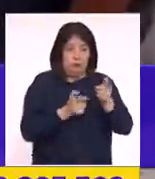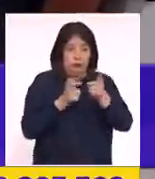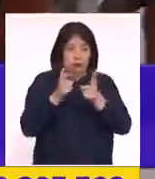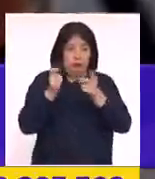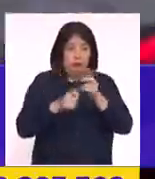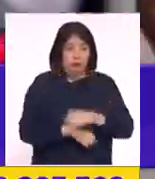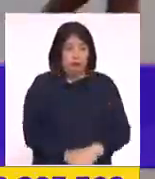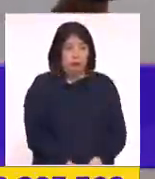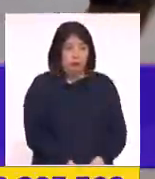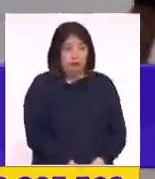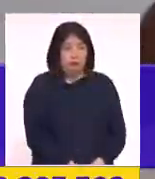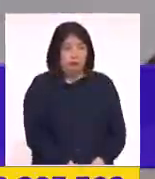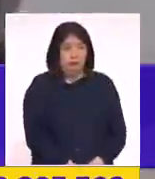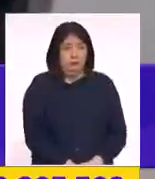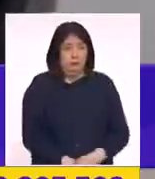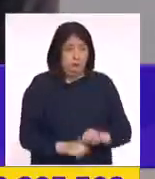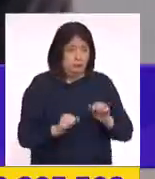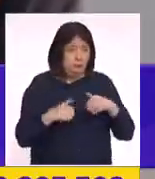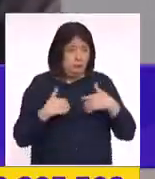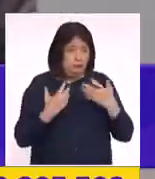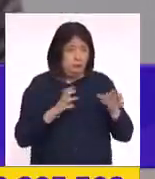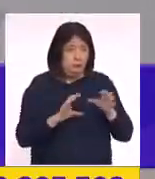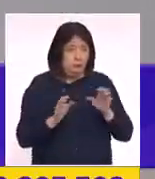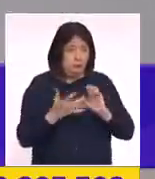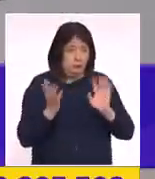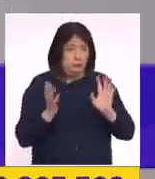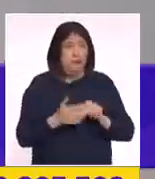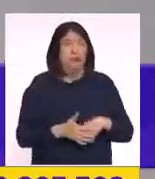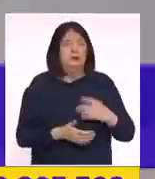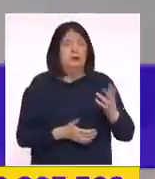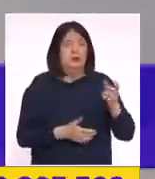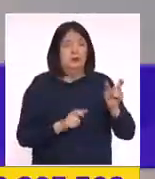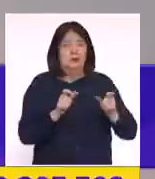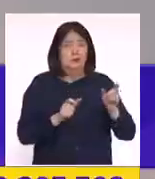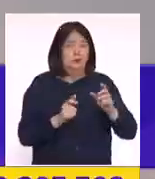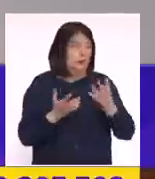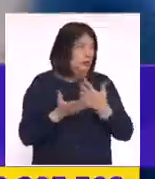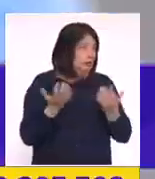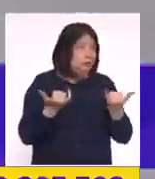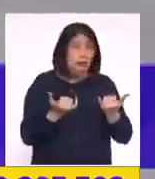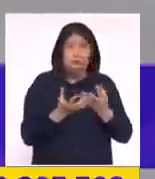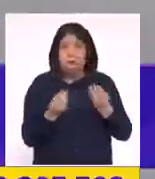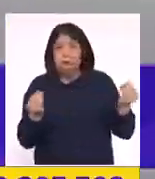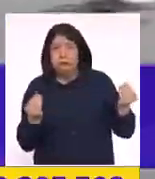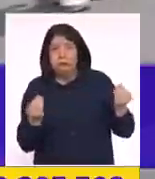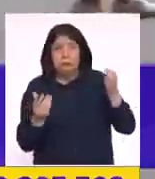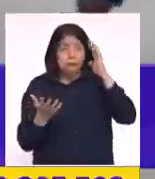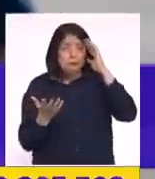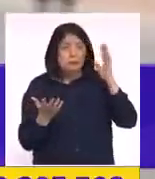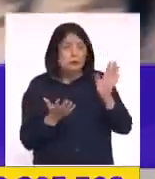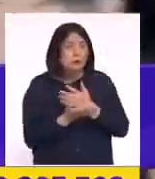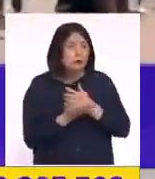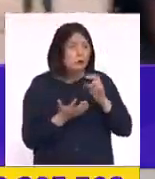gases lacrimógenos, pudiendo hacer que se replieguen los manifestantes, pero desaparecieron, no los vemos más.